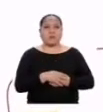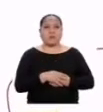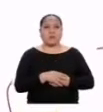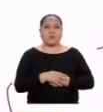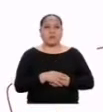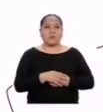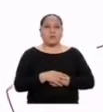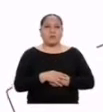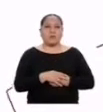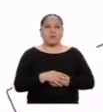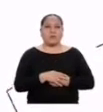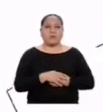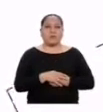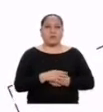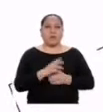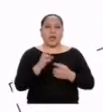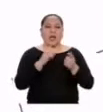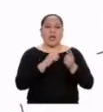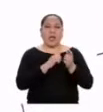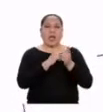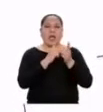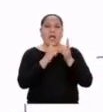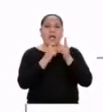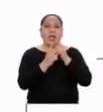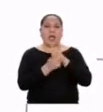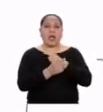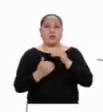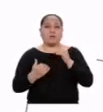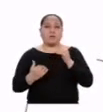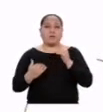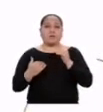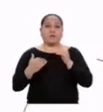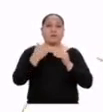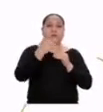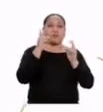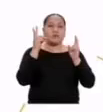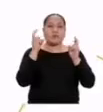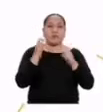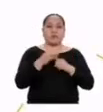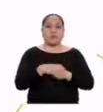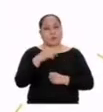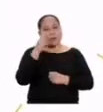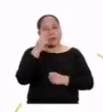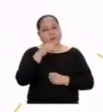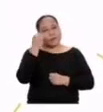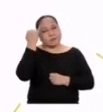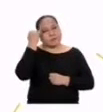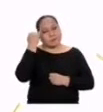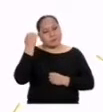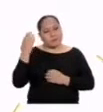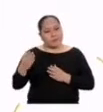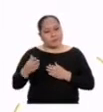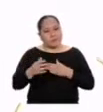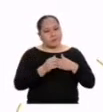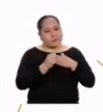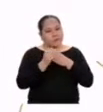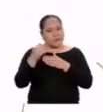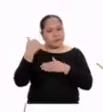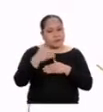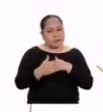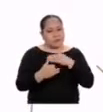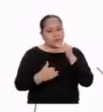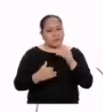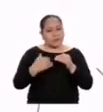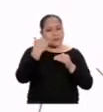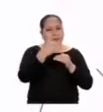ver, evolución del tema, dice. Lo veo y me imagino que puede ser la ruta o quizás también los pasos a